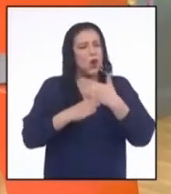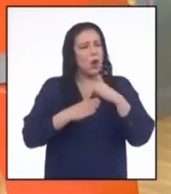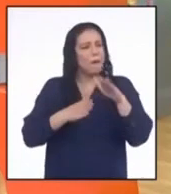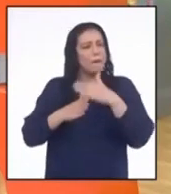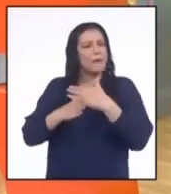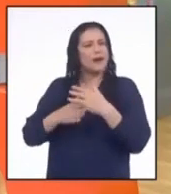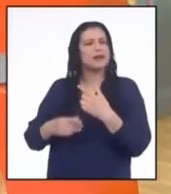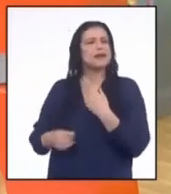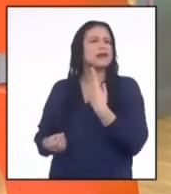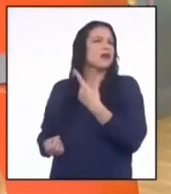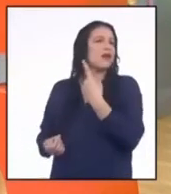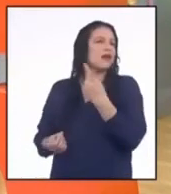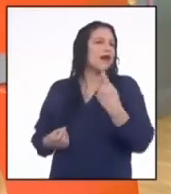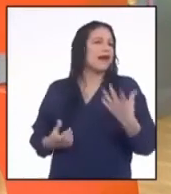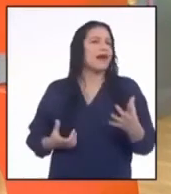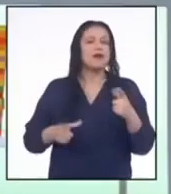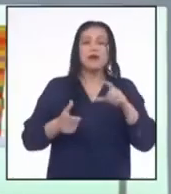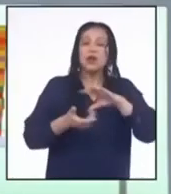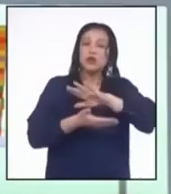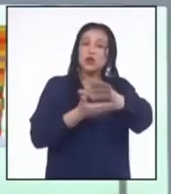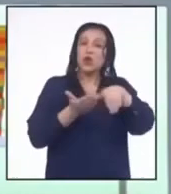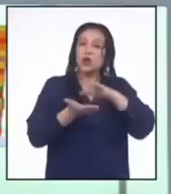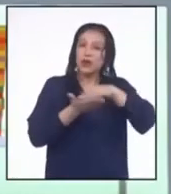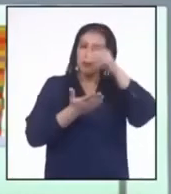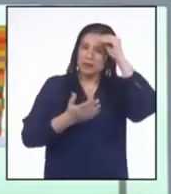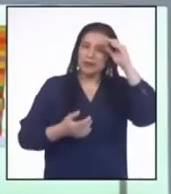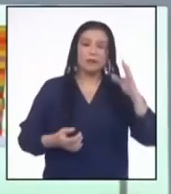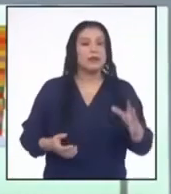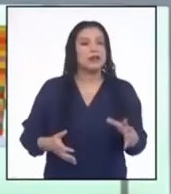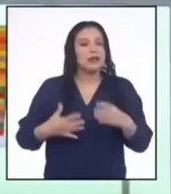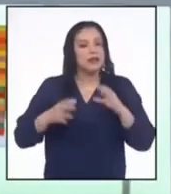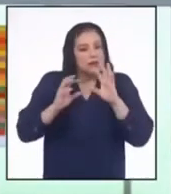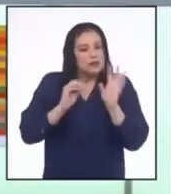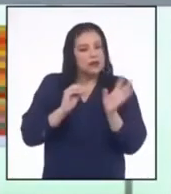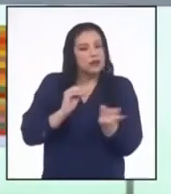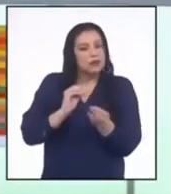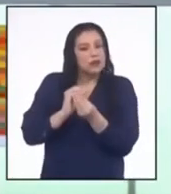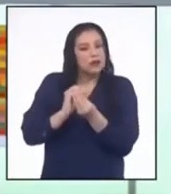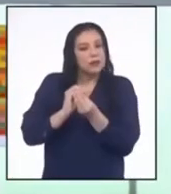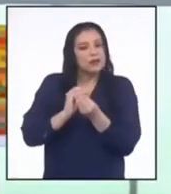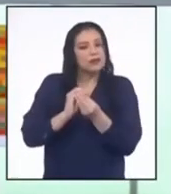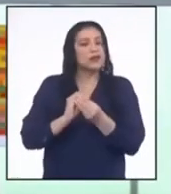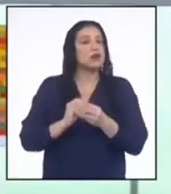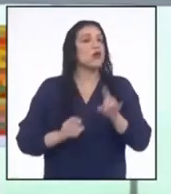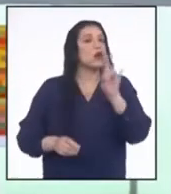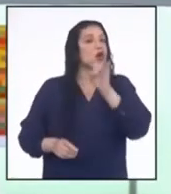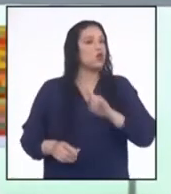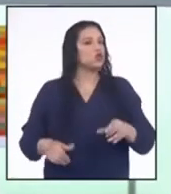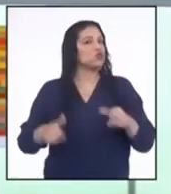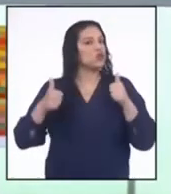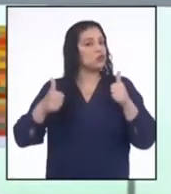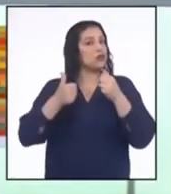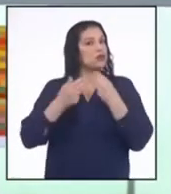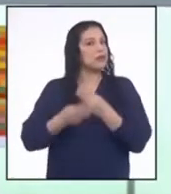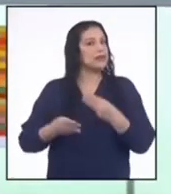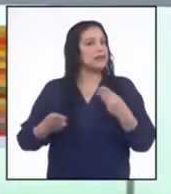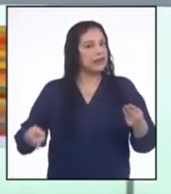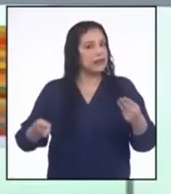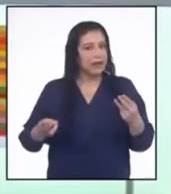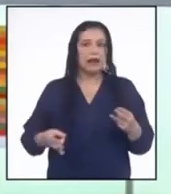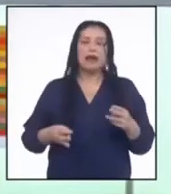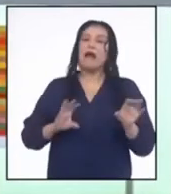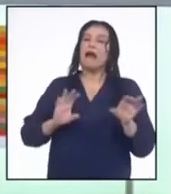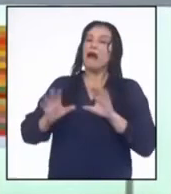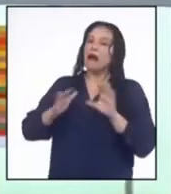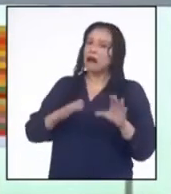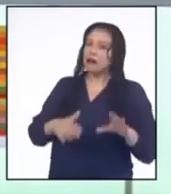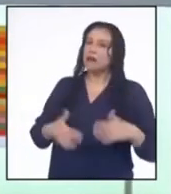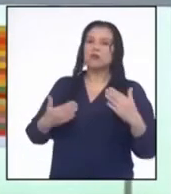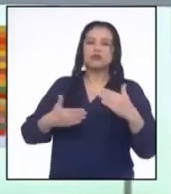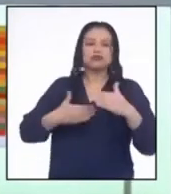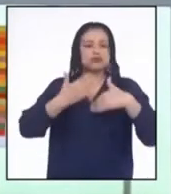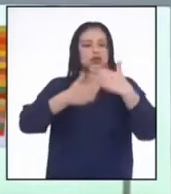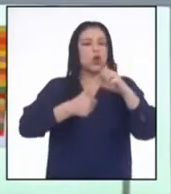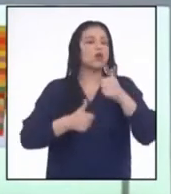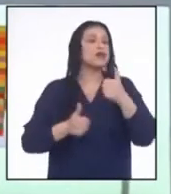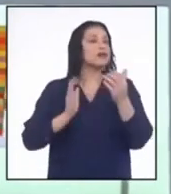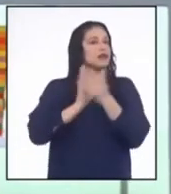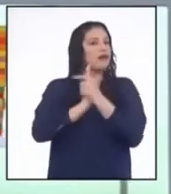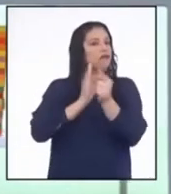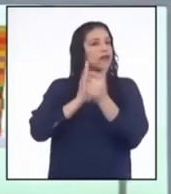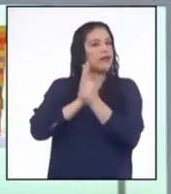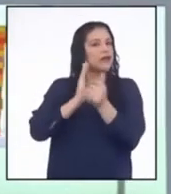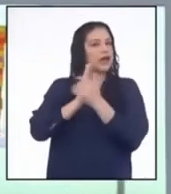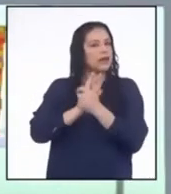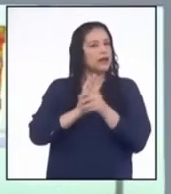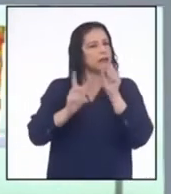con cada uno lo que estamos aprendiendo. Y si lo complementamos con el correcto uso de los materiales, estaremos desarrollando otras habilidades como